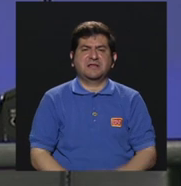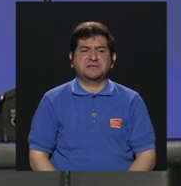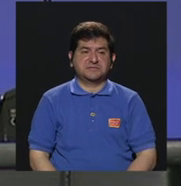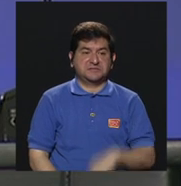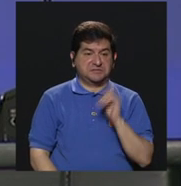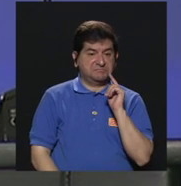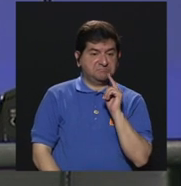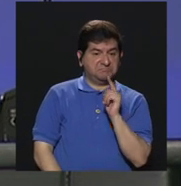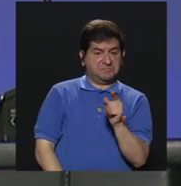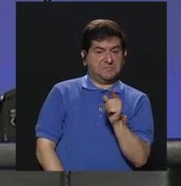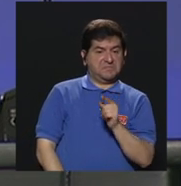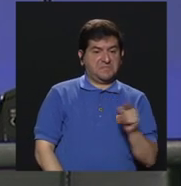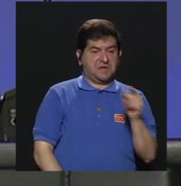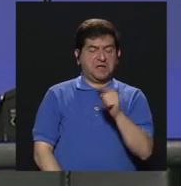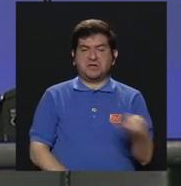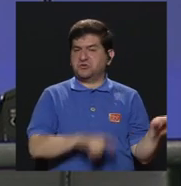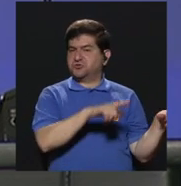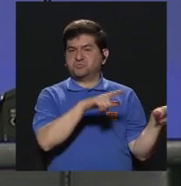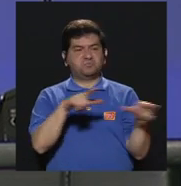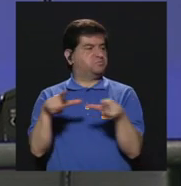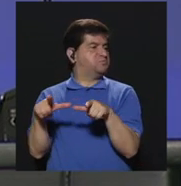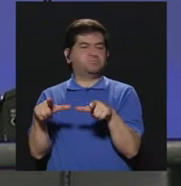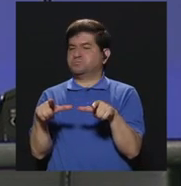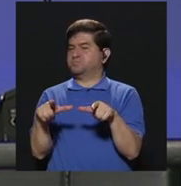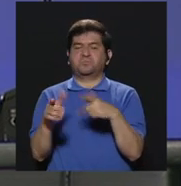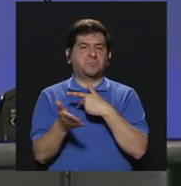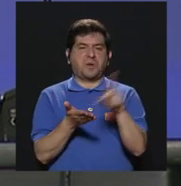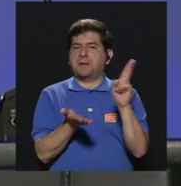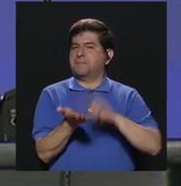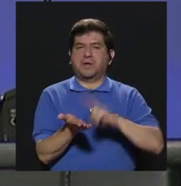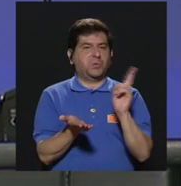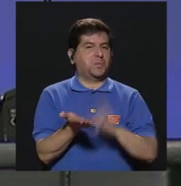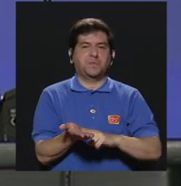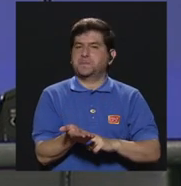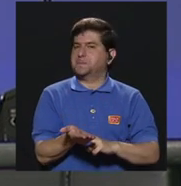están dispuestas a pagar impuestos.